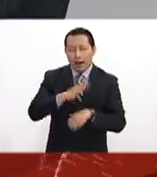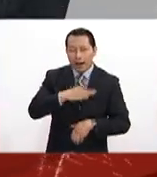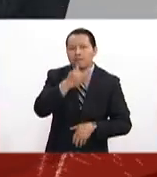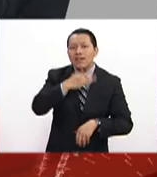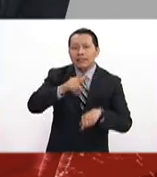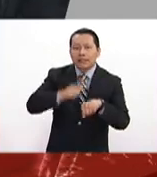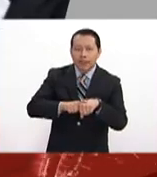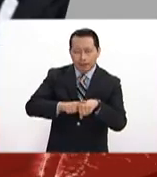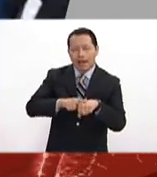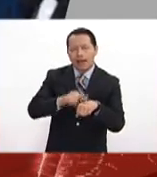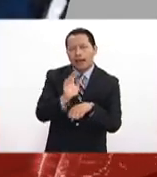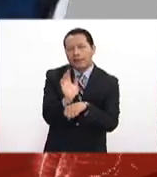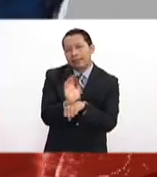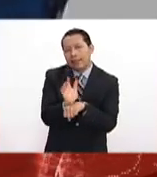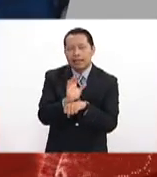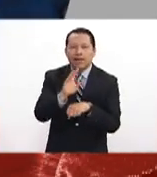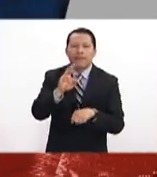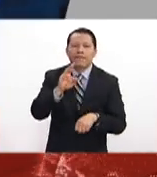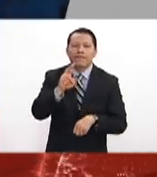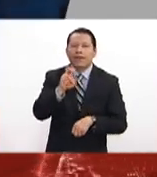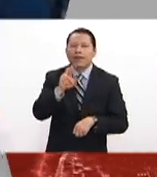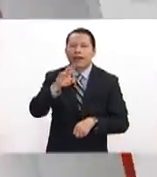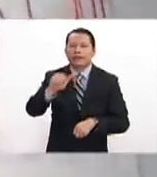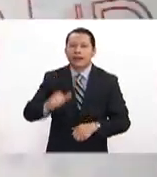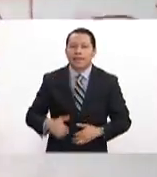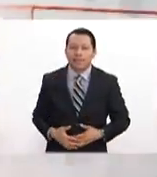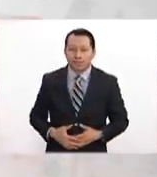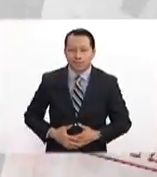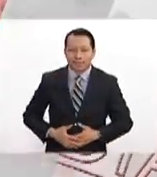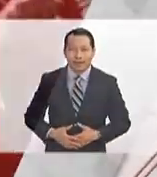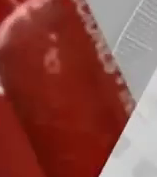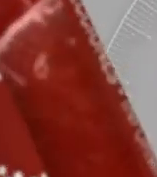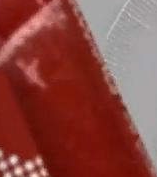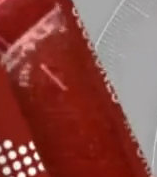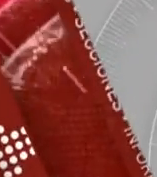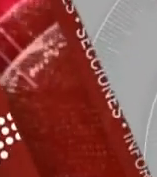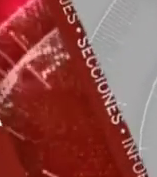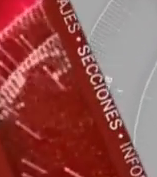Festival Internacional de Cine de Venecia.